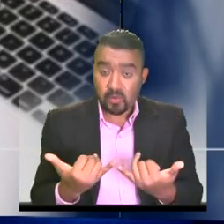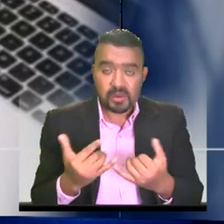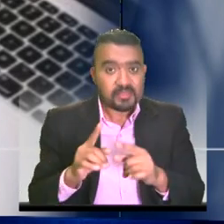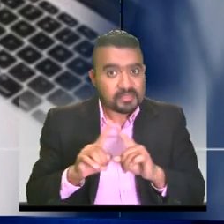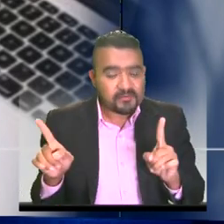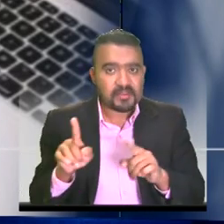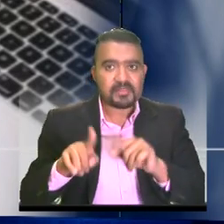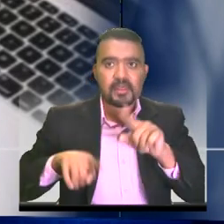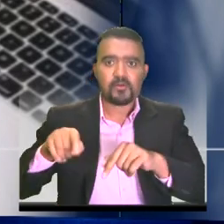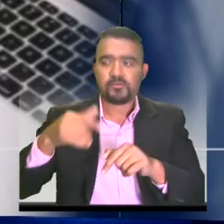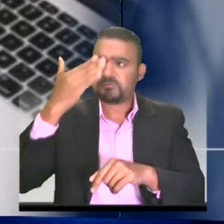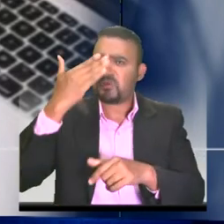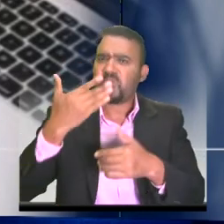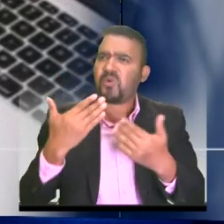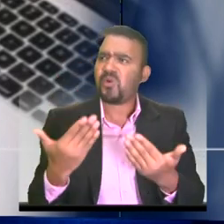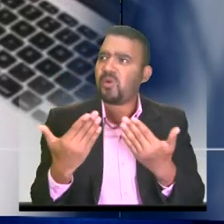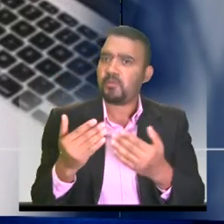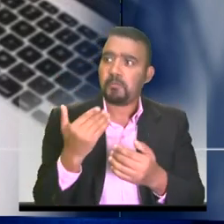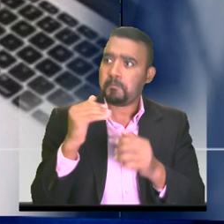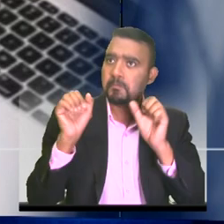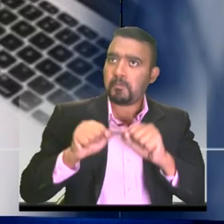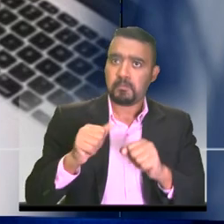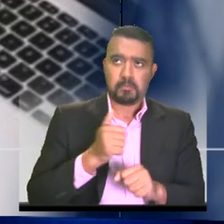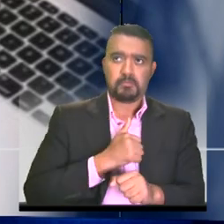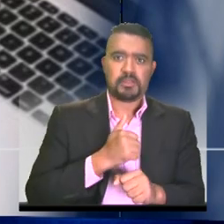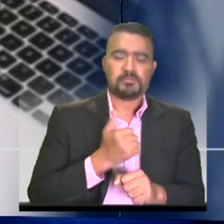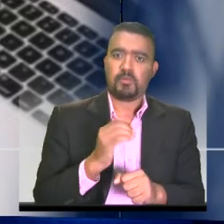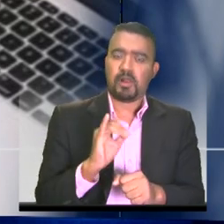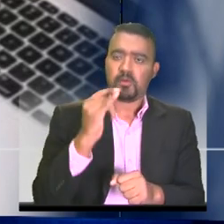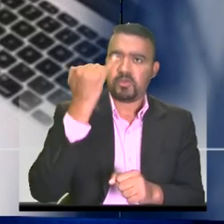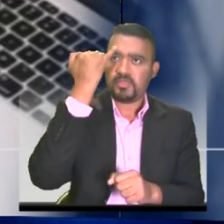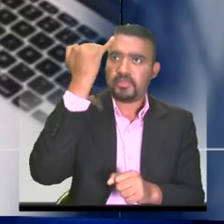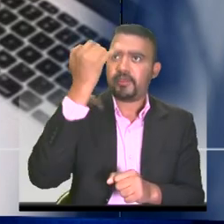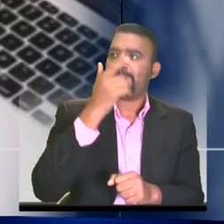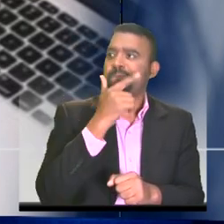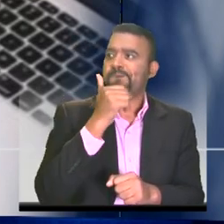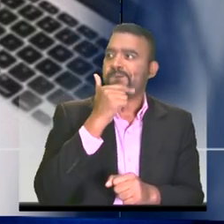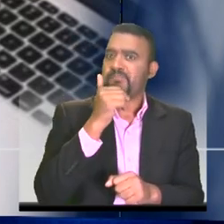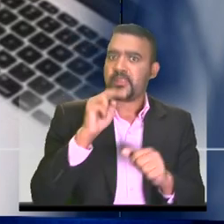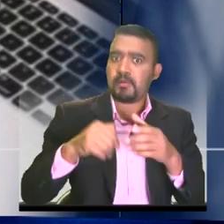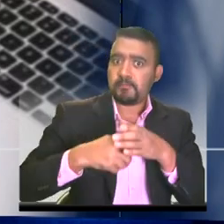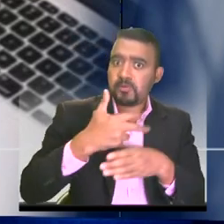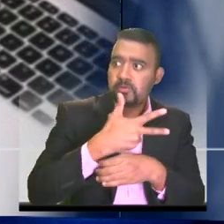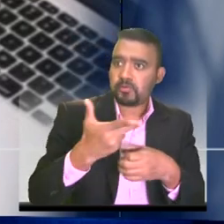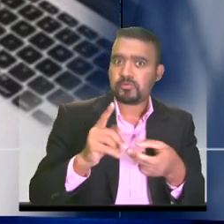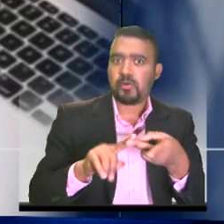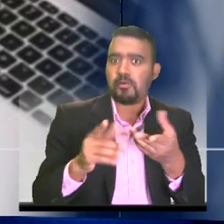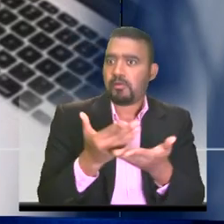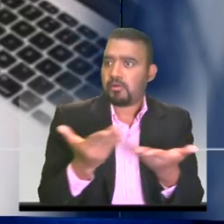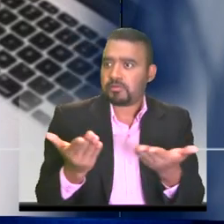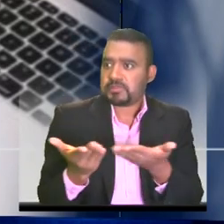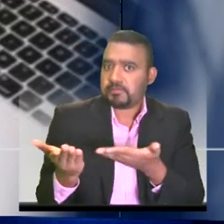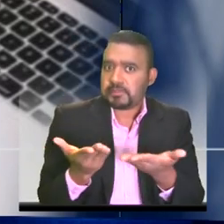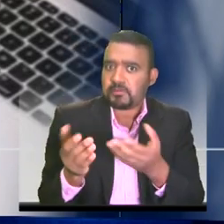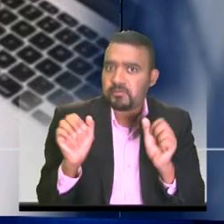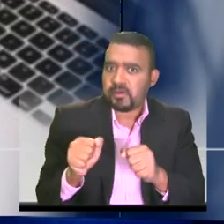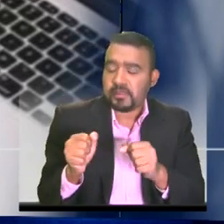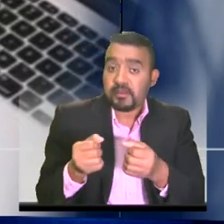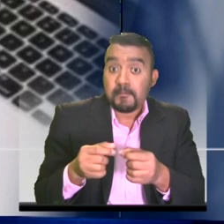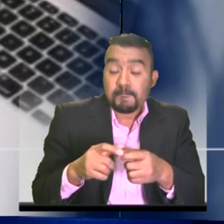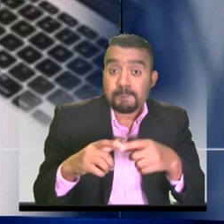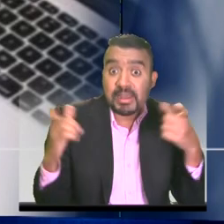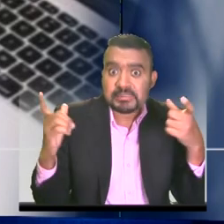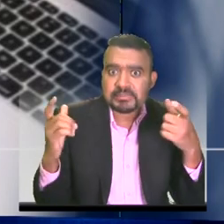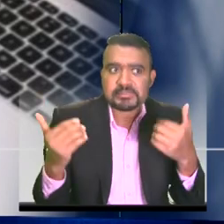con una oferta más pertinente impulsando los productos y servicios que más demanda tienen por esta razón el llamado es